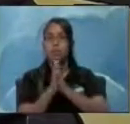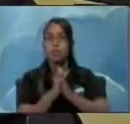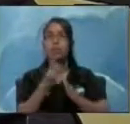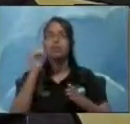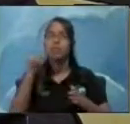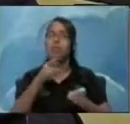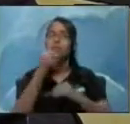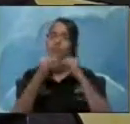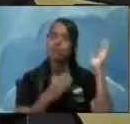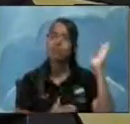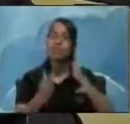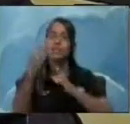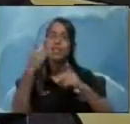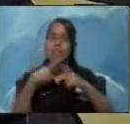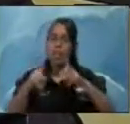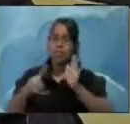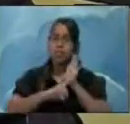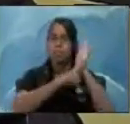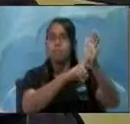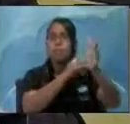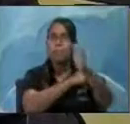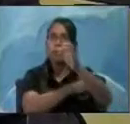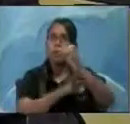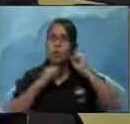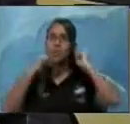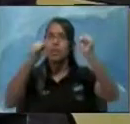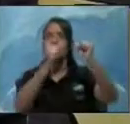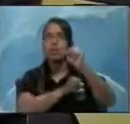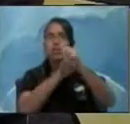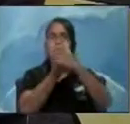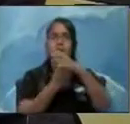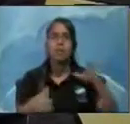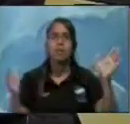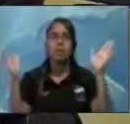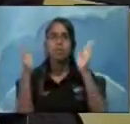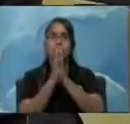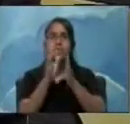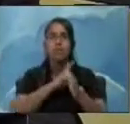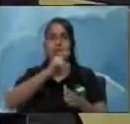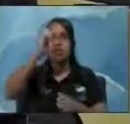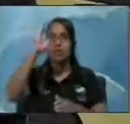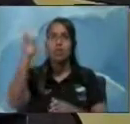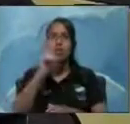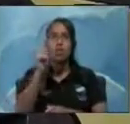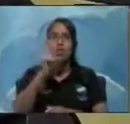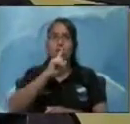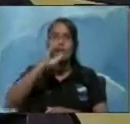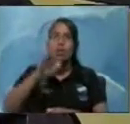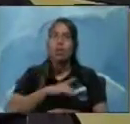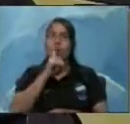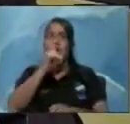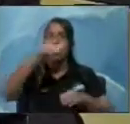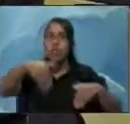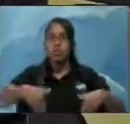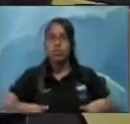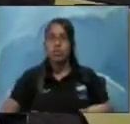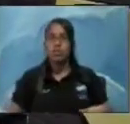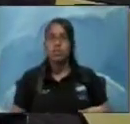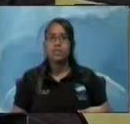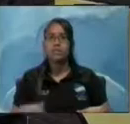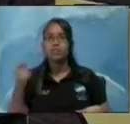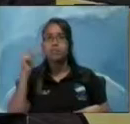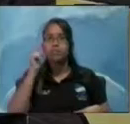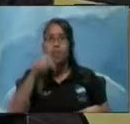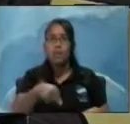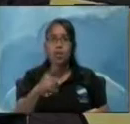hace presente y hay manifestaciones poderosas del espíritu santo de Dios y no se puede ocultar aquí hubo un